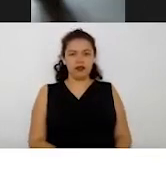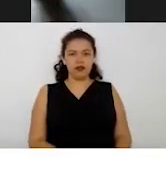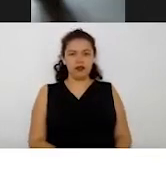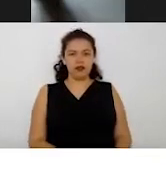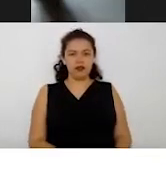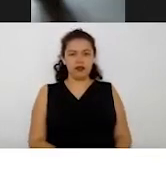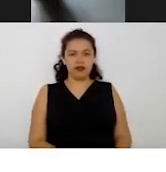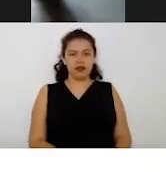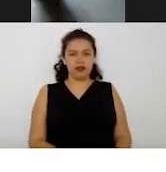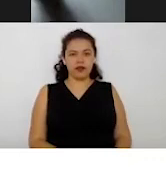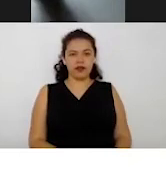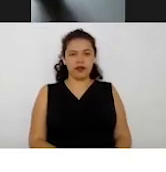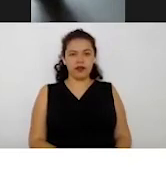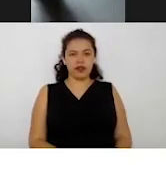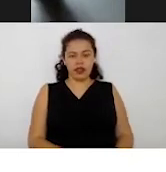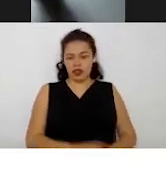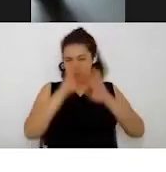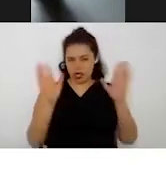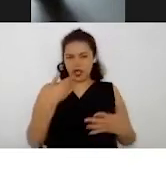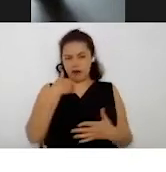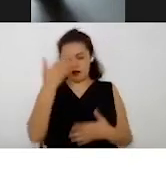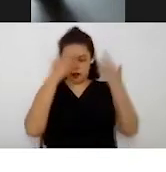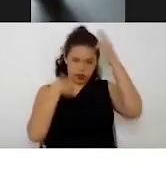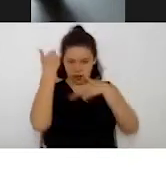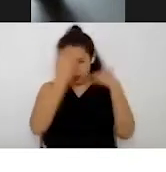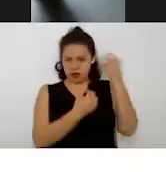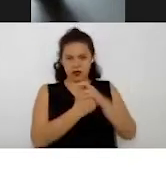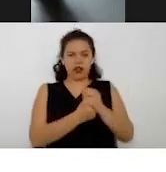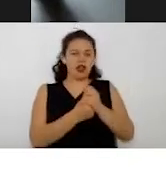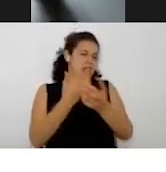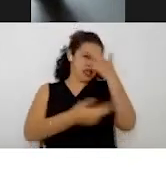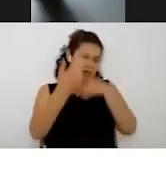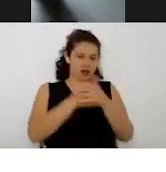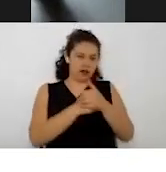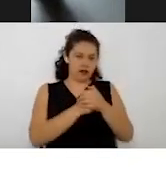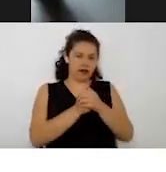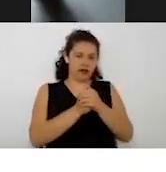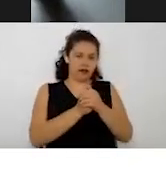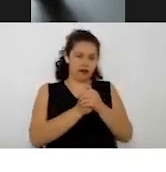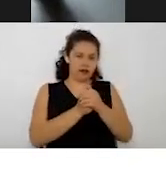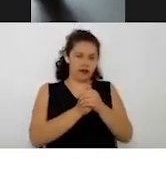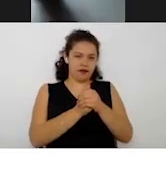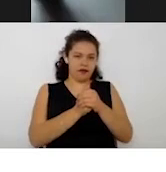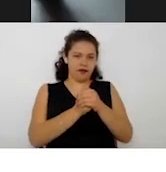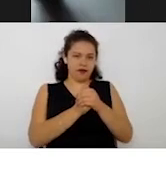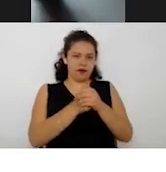chequé el signos vitales, volvemos a lo mismo, lo que les comentaba hace un momento.